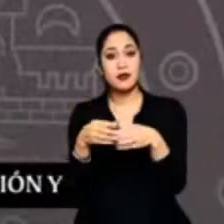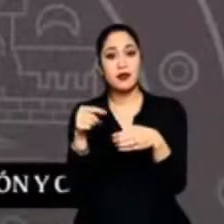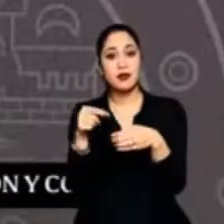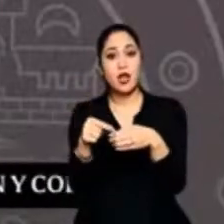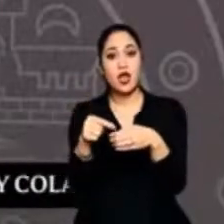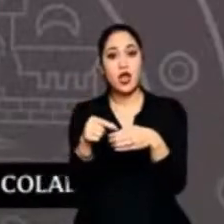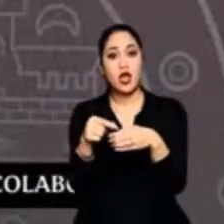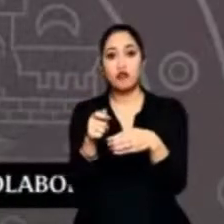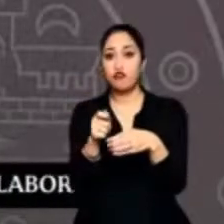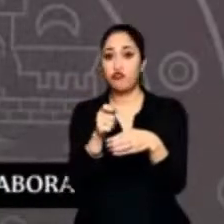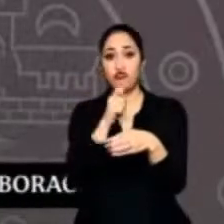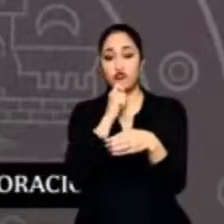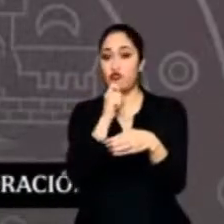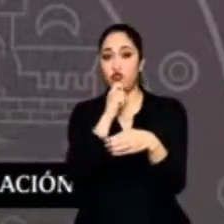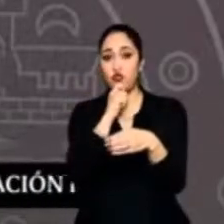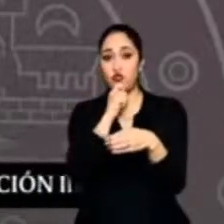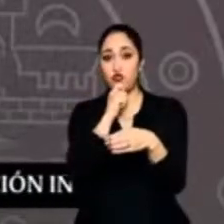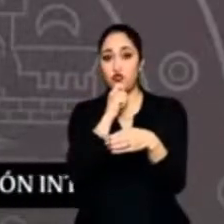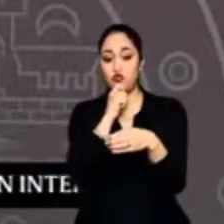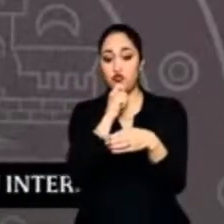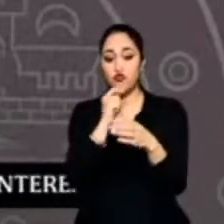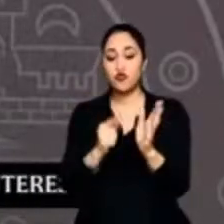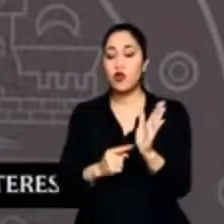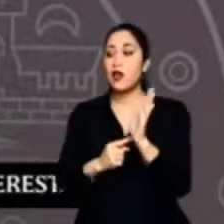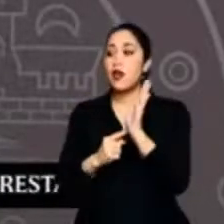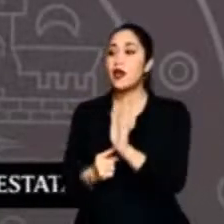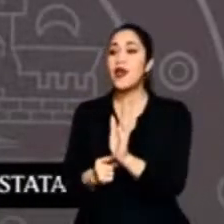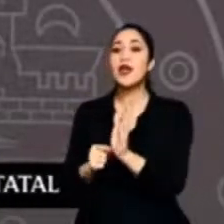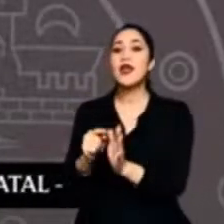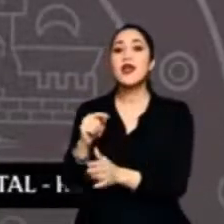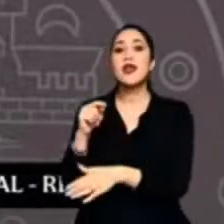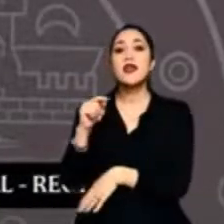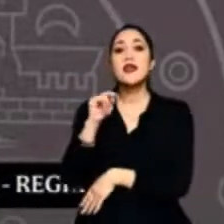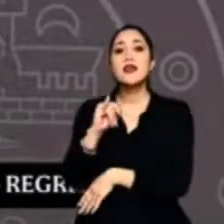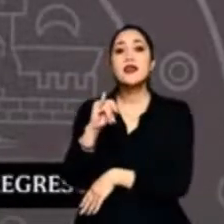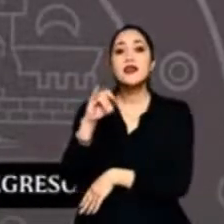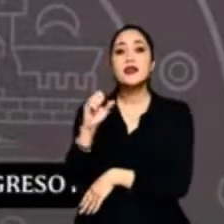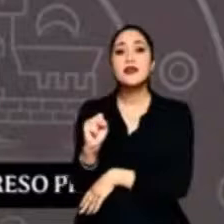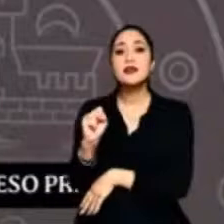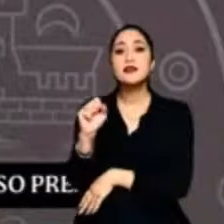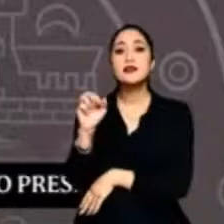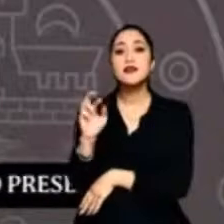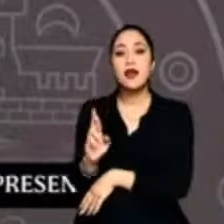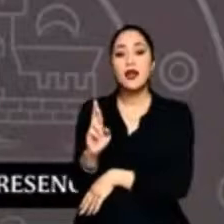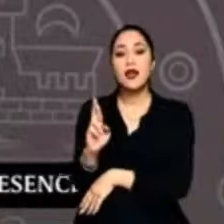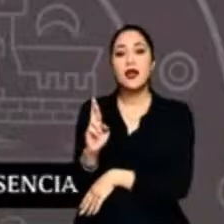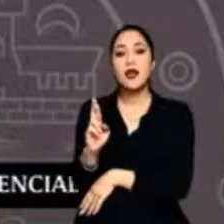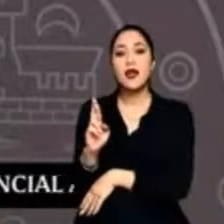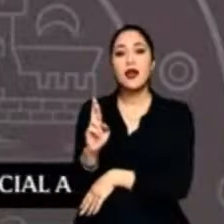SAT del ISR en las auditorías que se realizaron en